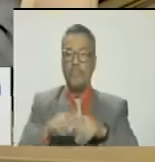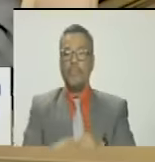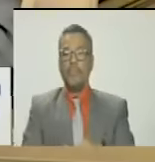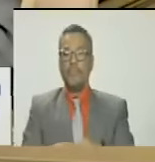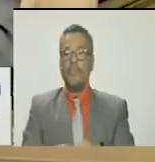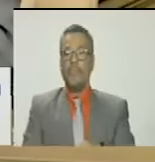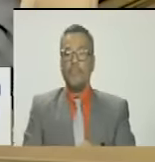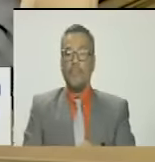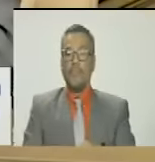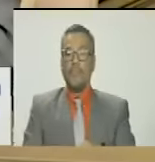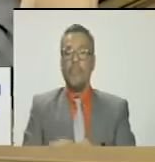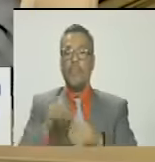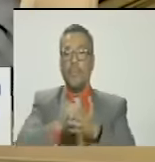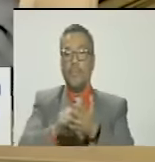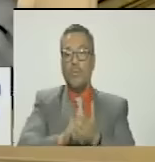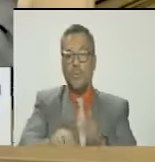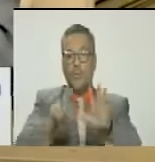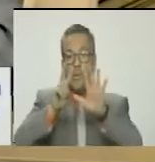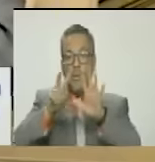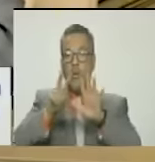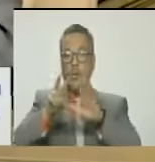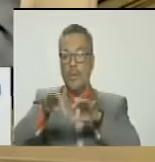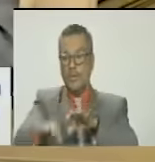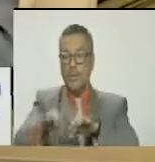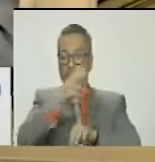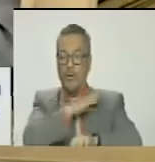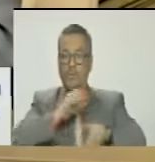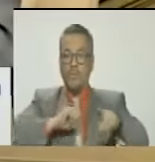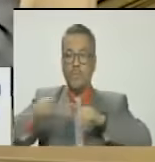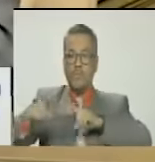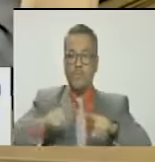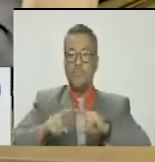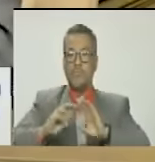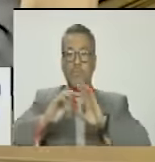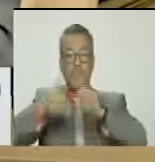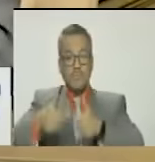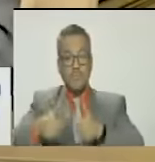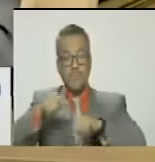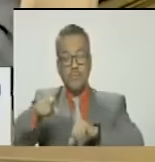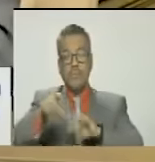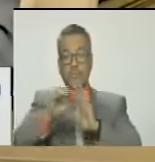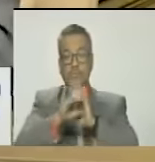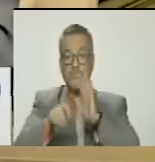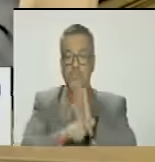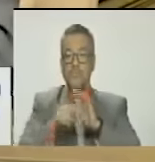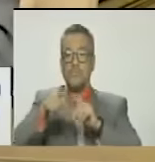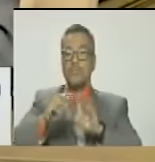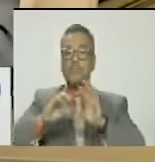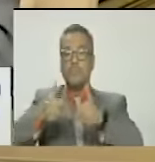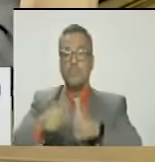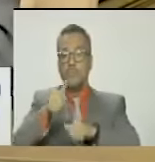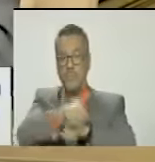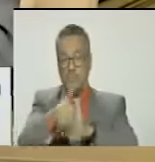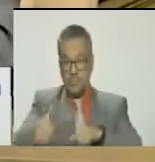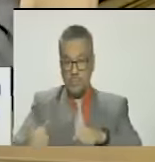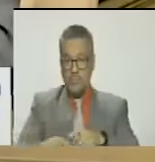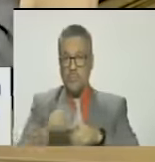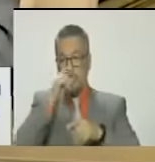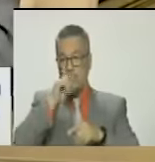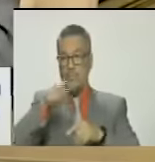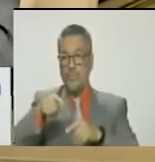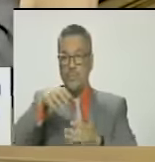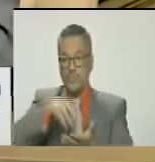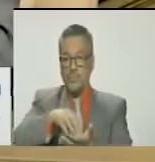seno. Artículo 7 de la elección de la Junta Directiva. Al inicio del periodo constitucional y al inicio de cada periodo anual